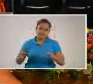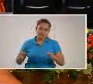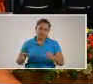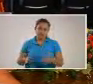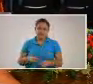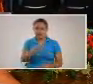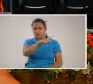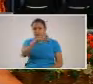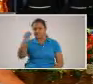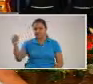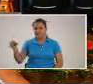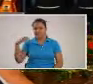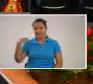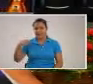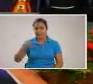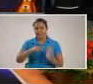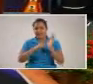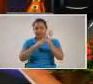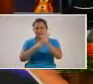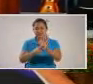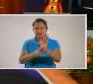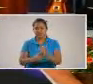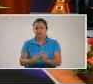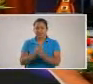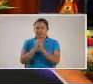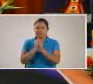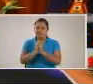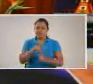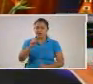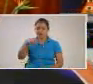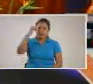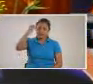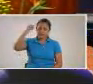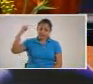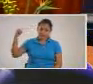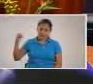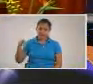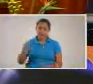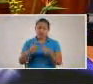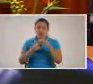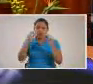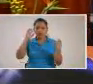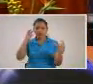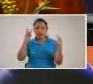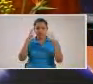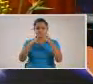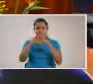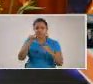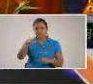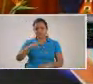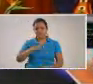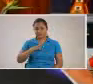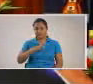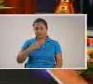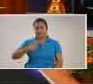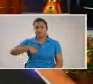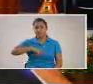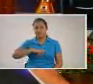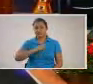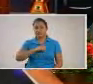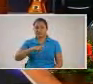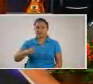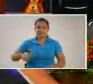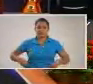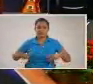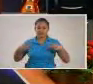para ilustrarlo, pero le ruego que me ayude con su imaginación y el conocimiento que usted tiene. Nosotros estamos viviendo